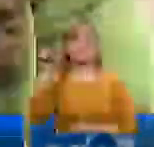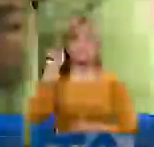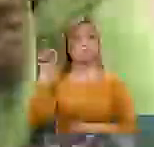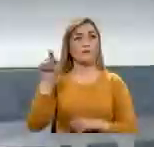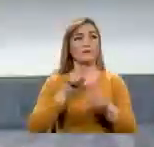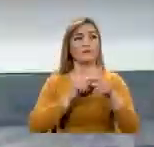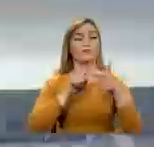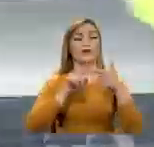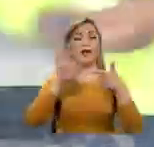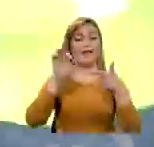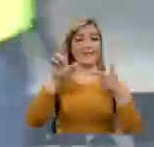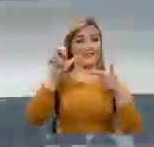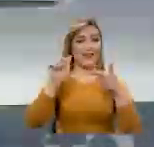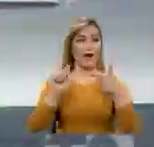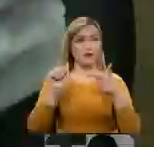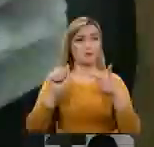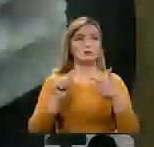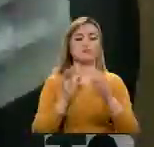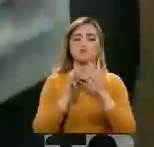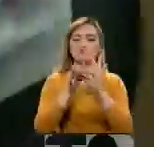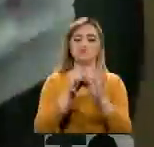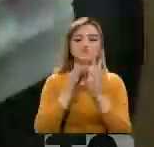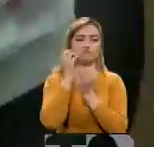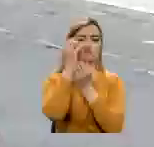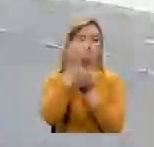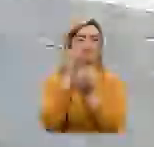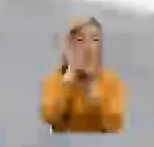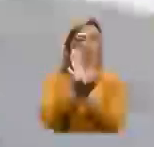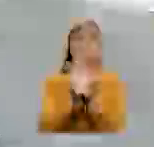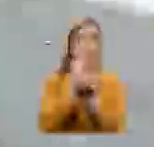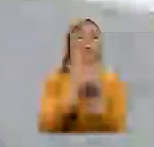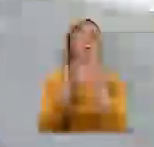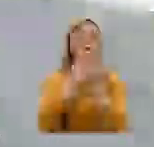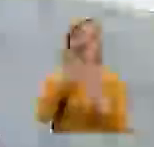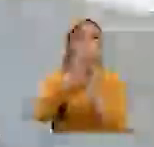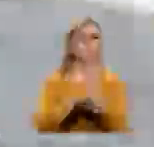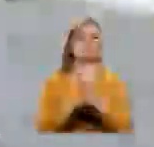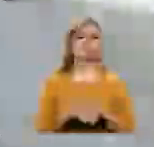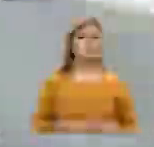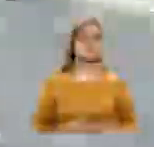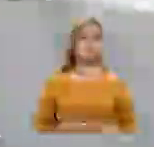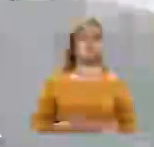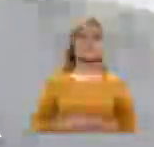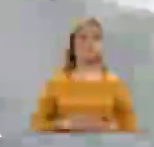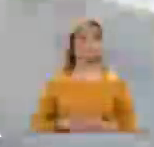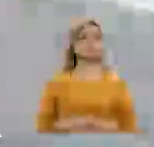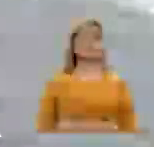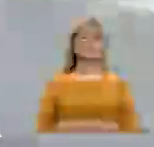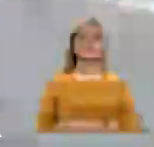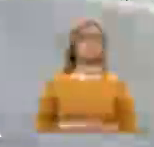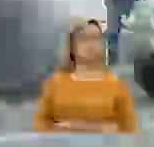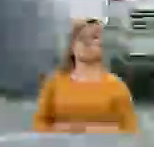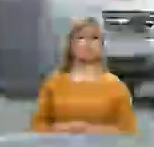se acogieron a la colaboración eficaz para beneficiarse de una rebaja de pena.